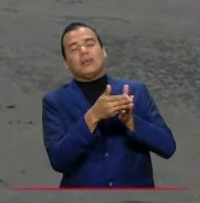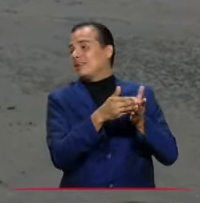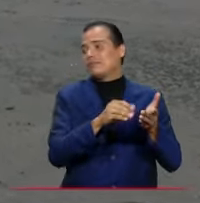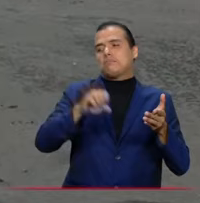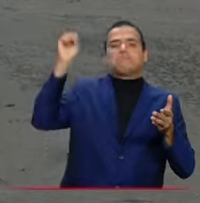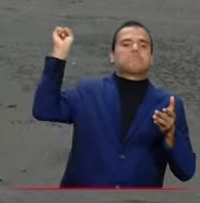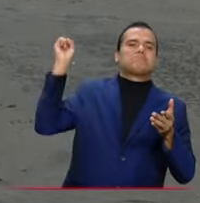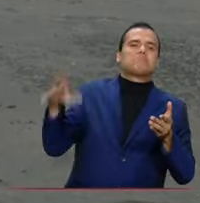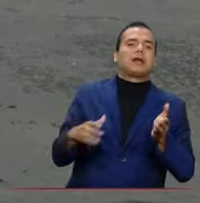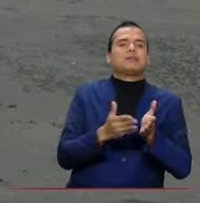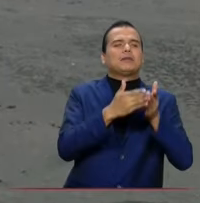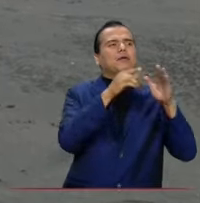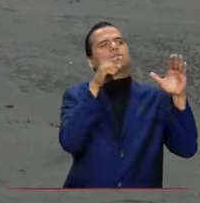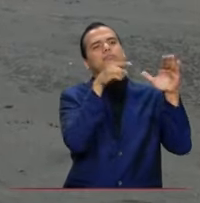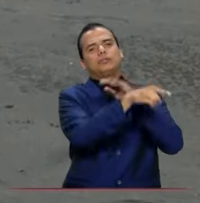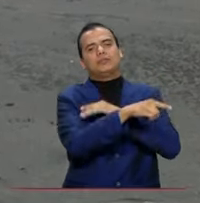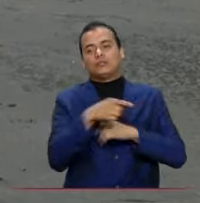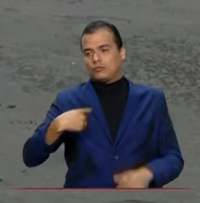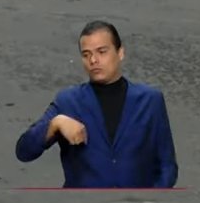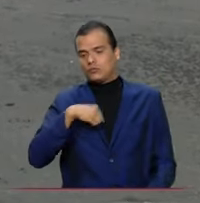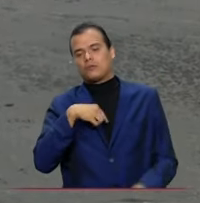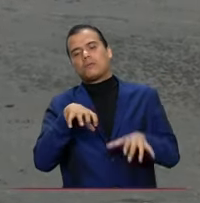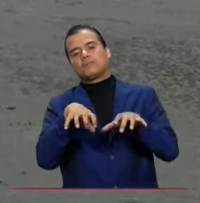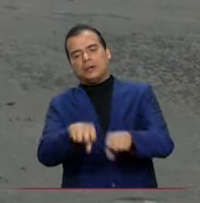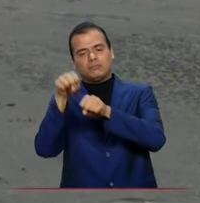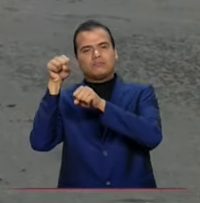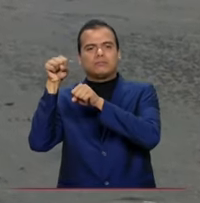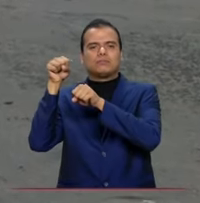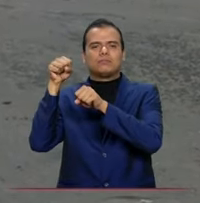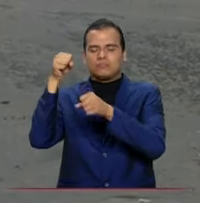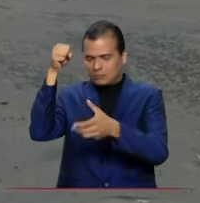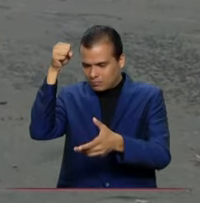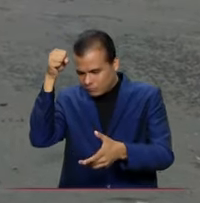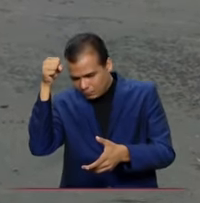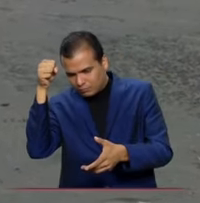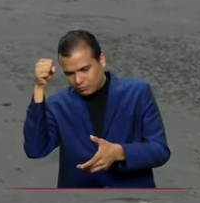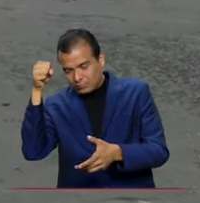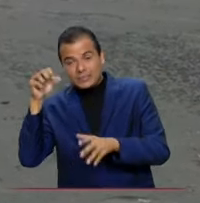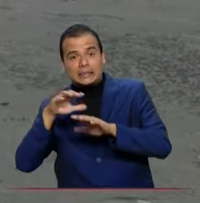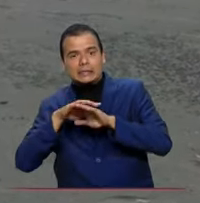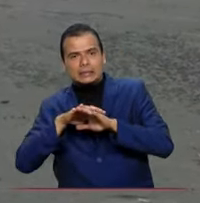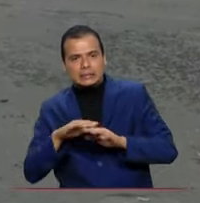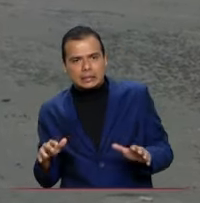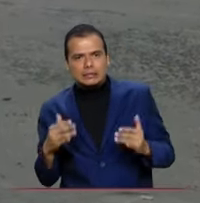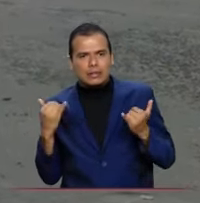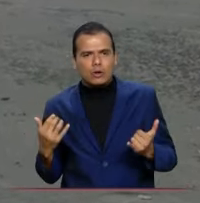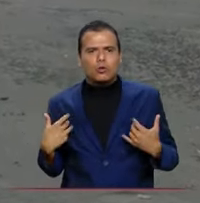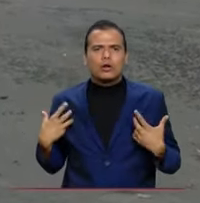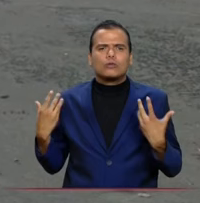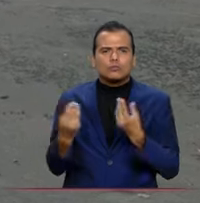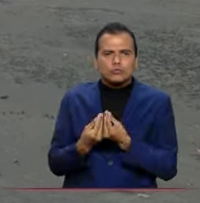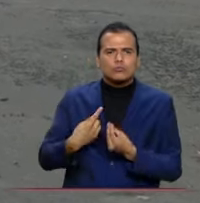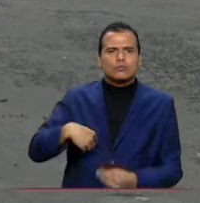estero. Luego de recuperar el material, el personal de guardacostas realizó las coordinaciones para